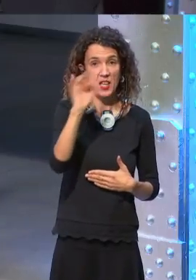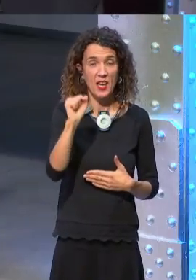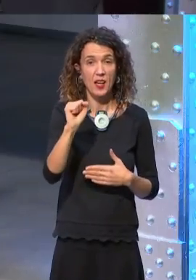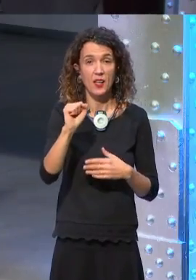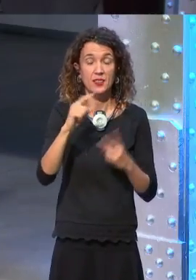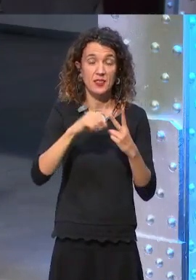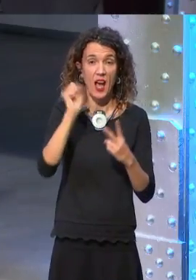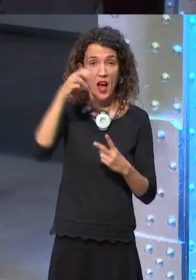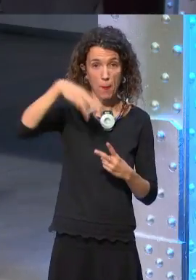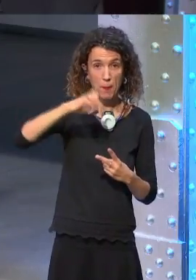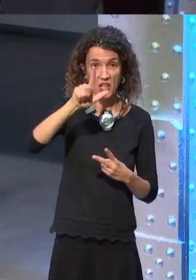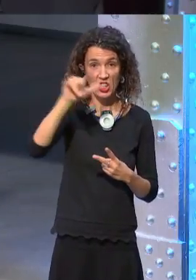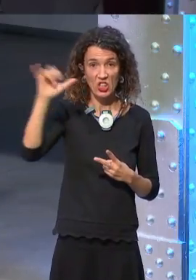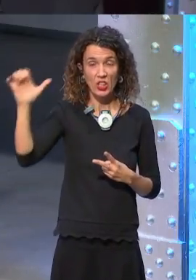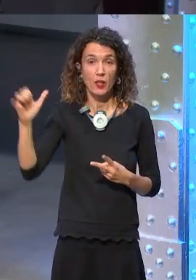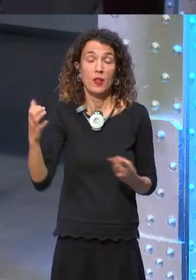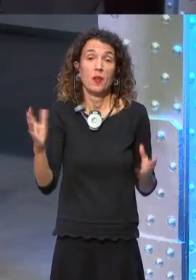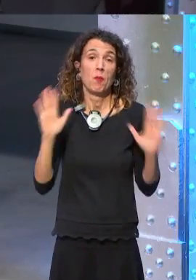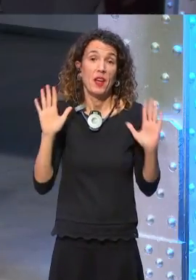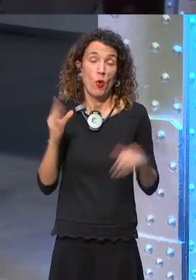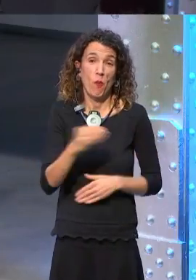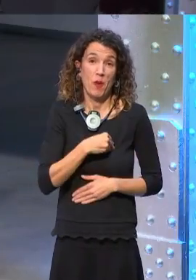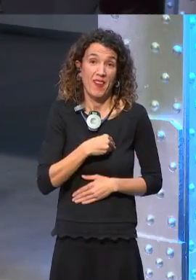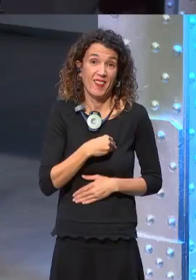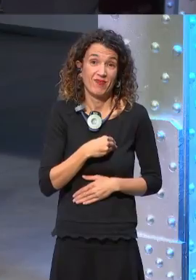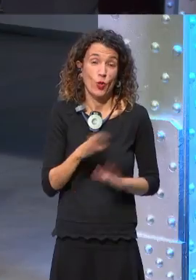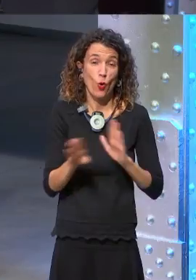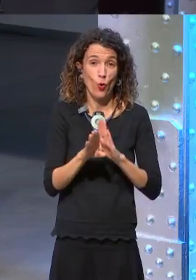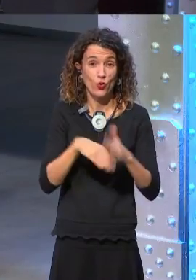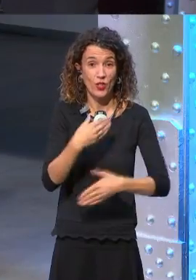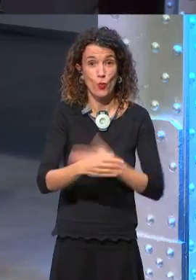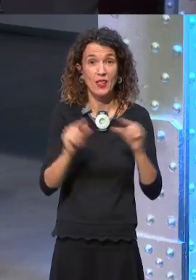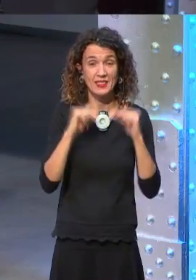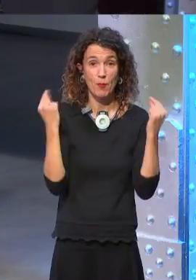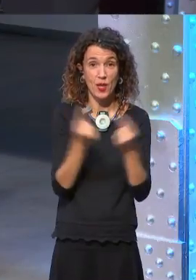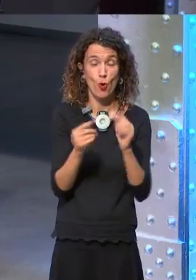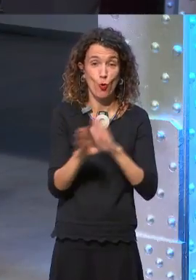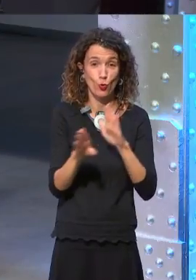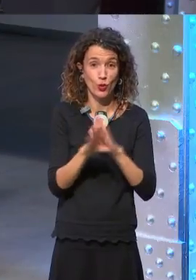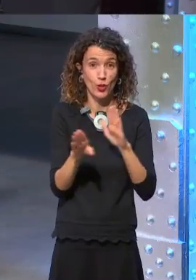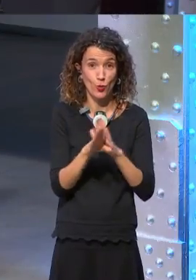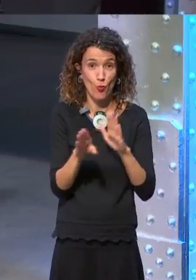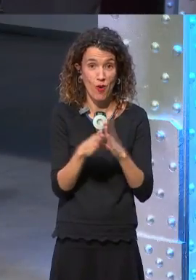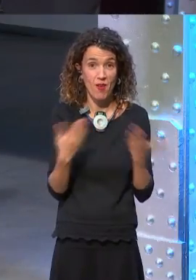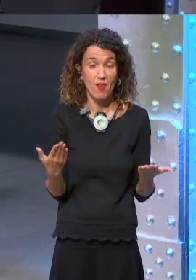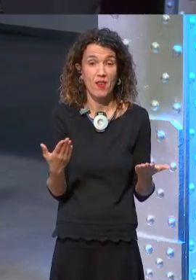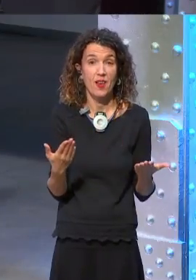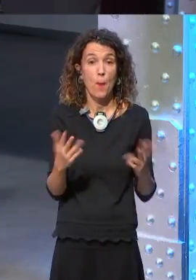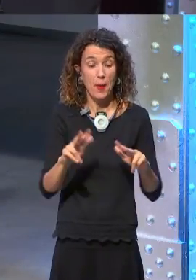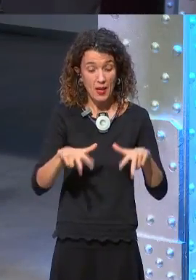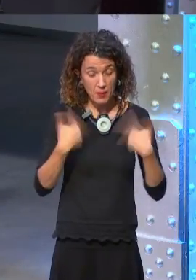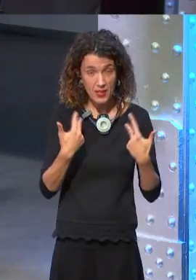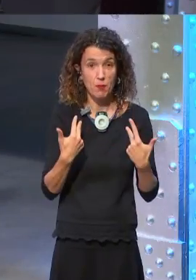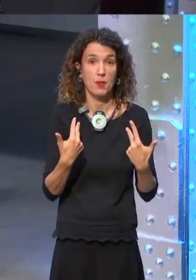Amélie. Pero desgraciadamente tenemos que seguir adelante. El seminario continúa, así que permitidme